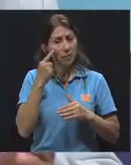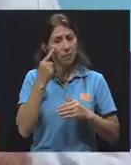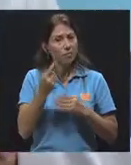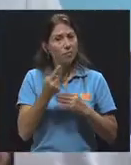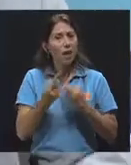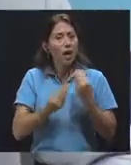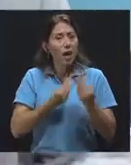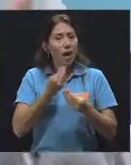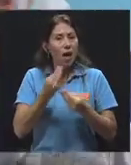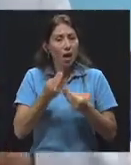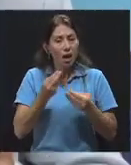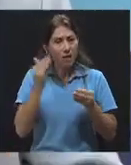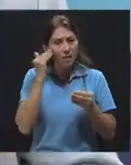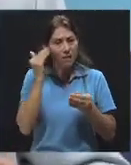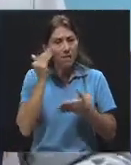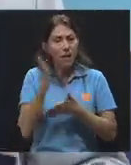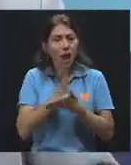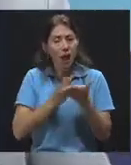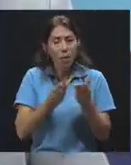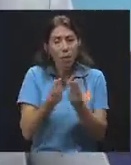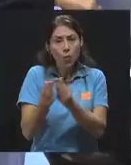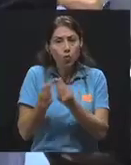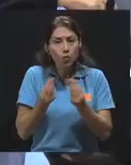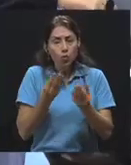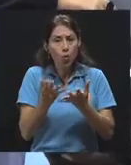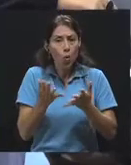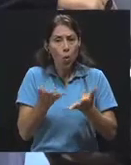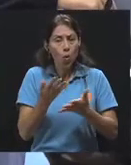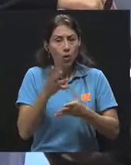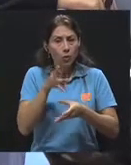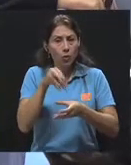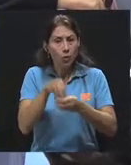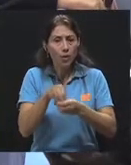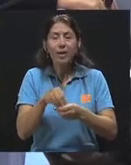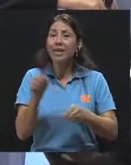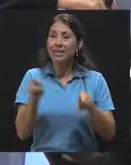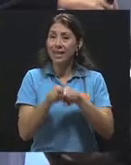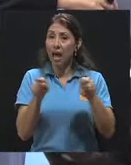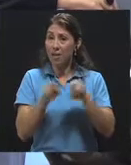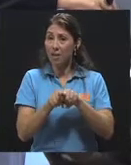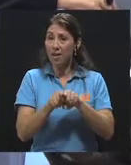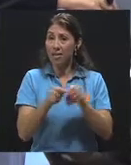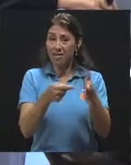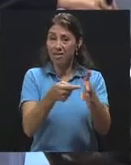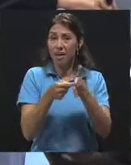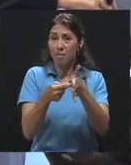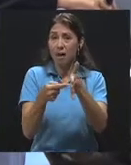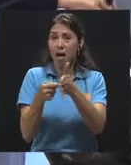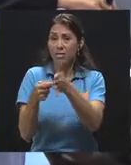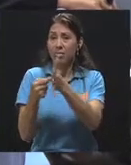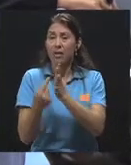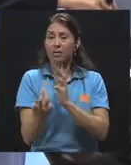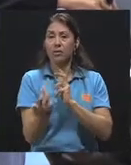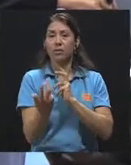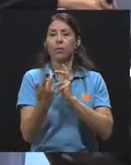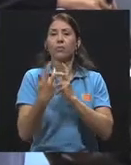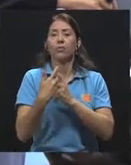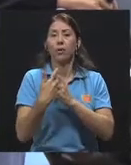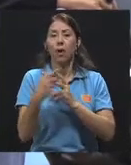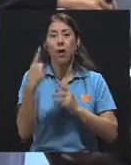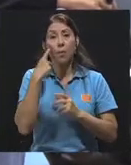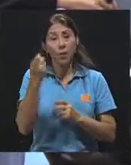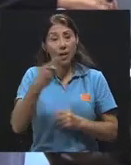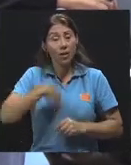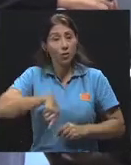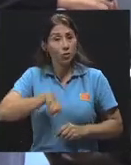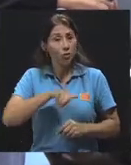es incorporarse en esa corriente. Y un poco como también a adecuarse a las demandas, porque muchos, a partir de los videos como que hemos estado generando,